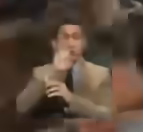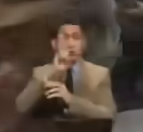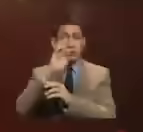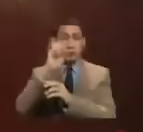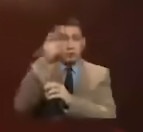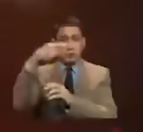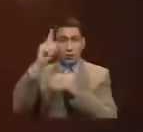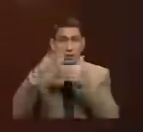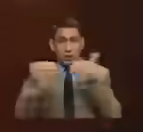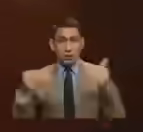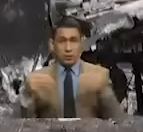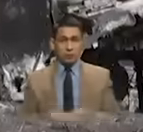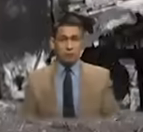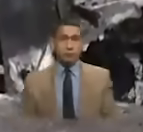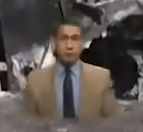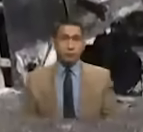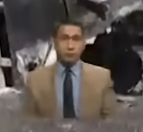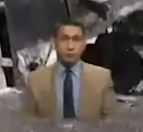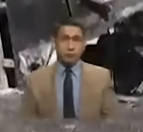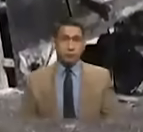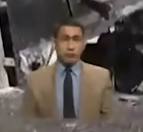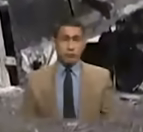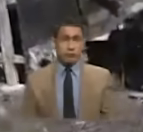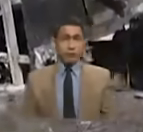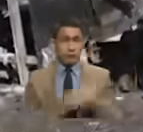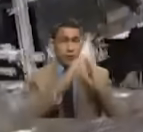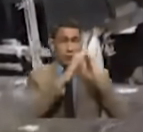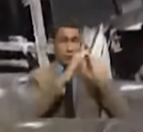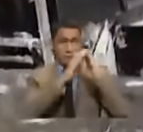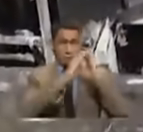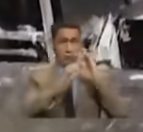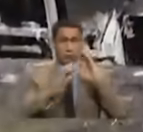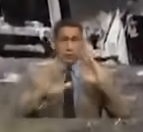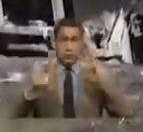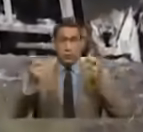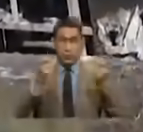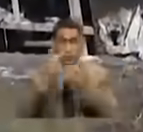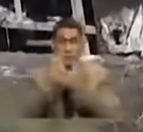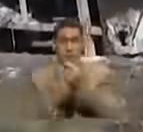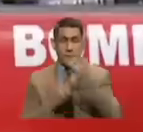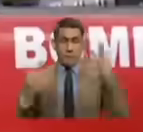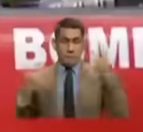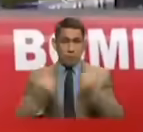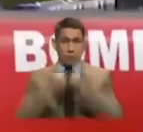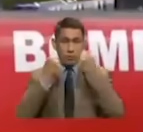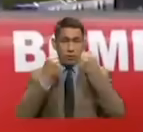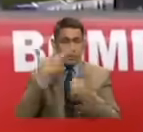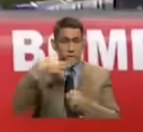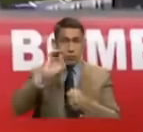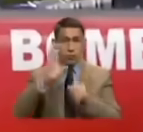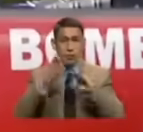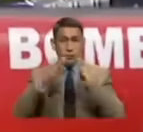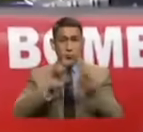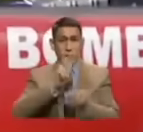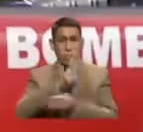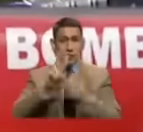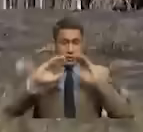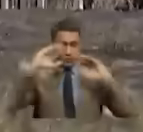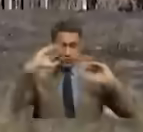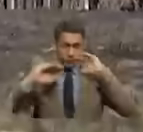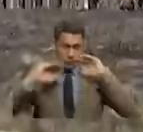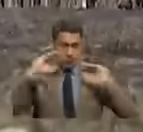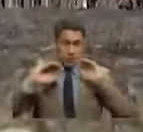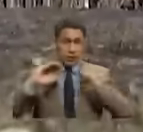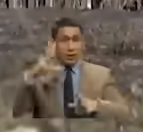de dólares. Un choque entre un autobús de pasajeros y un tráiler dejó al menos 19 muertos y 22 heridos en